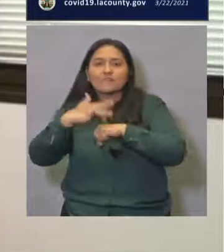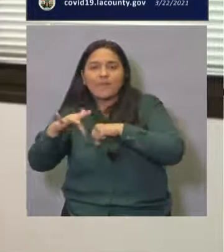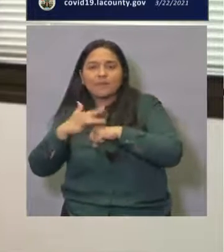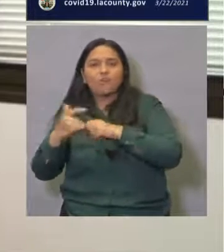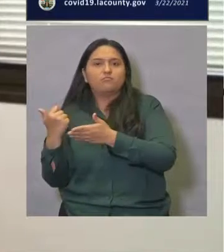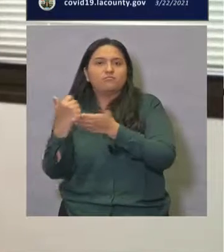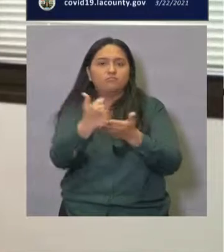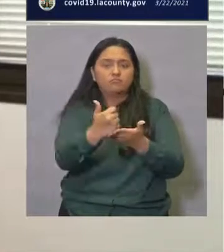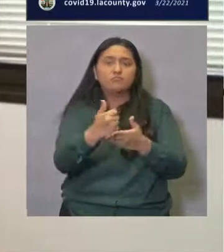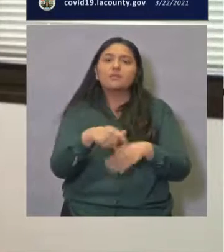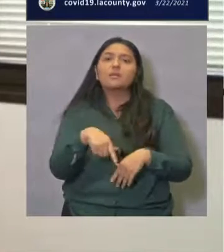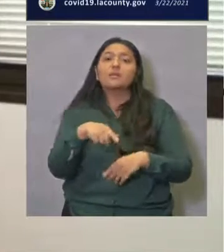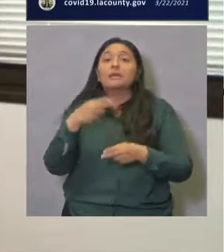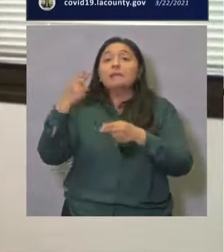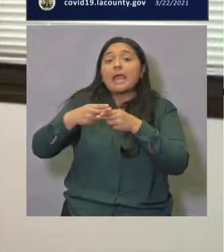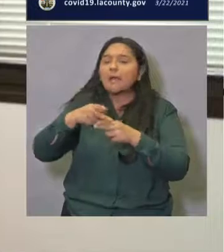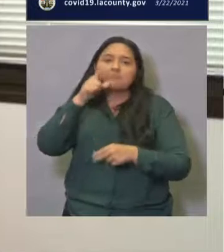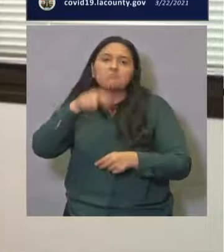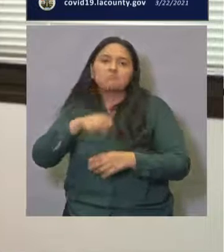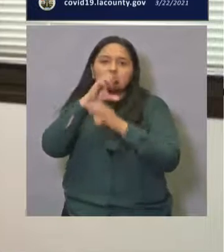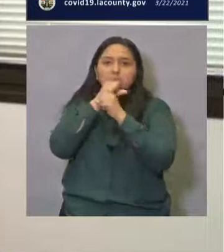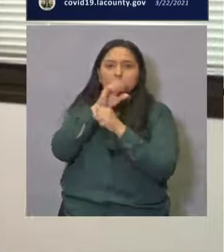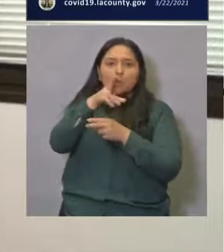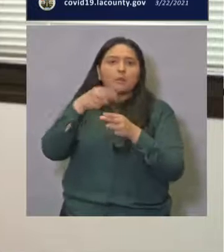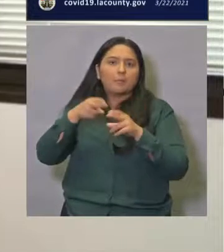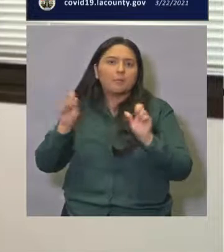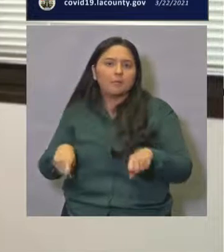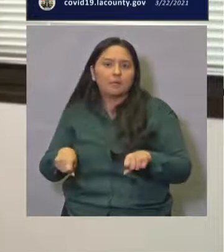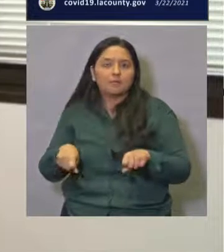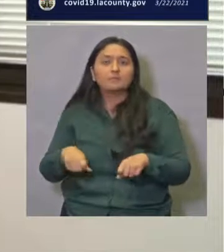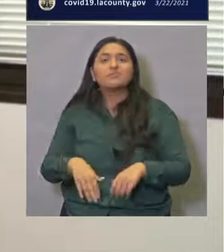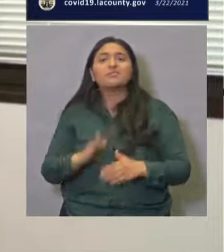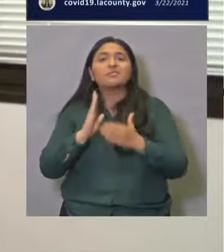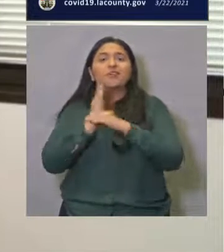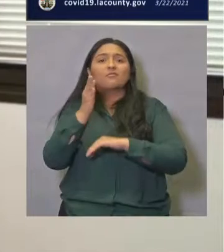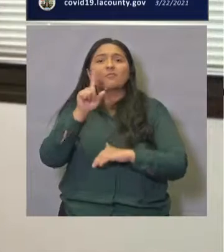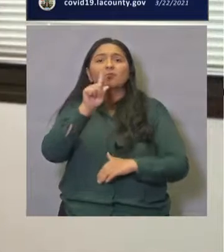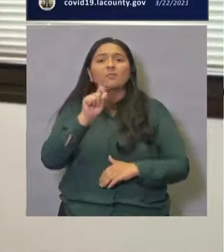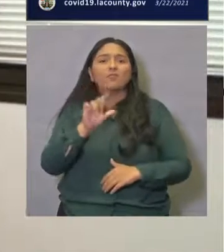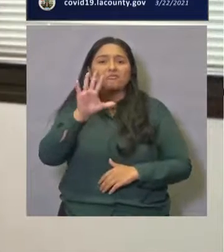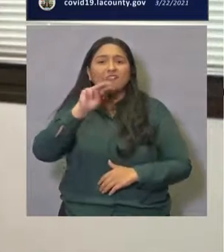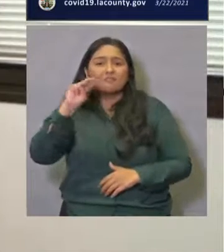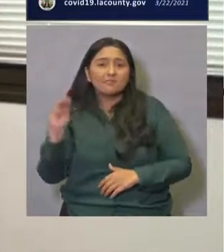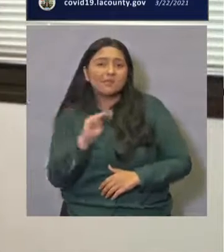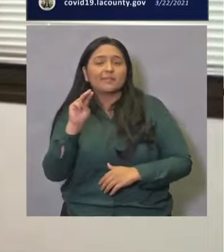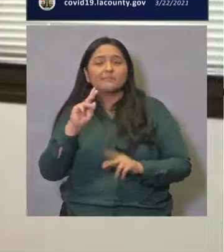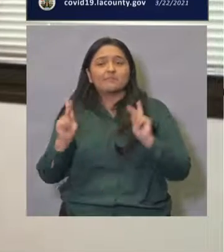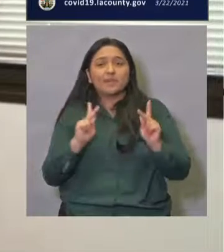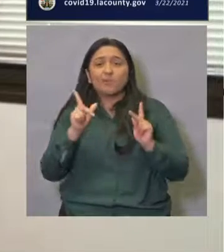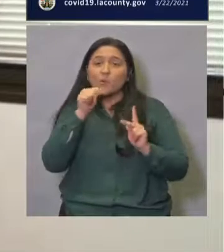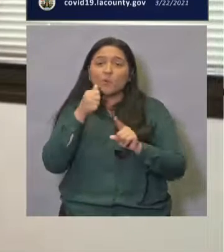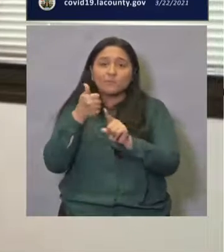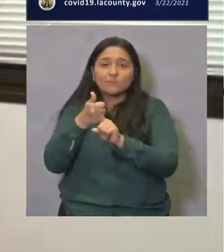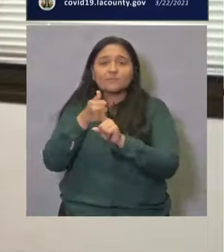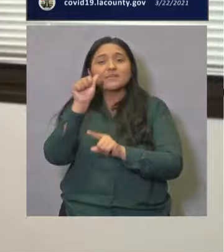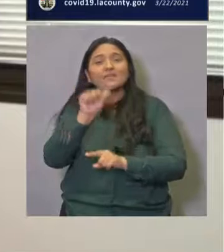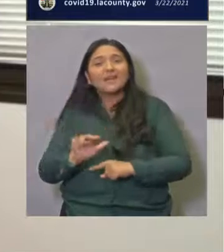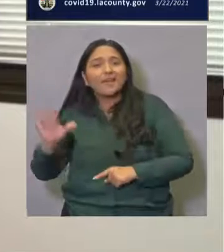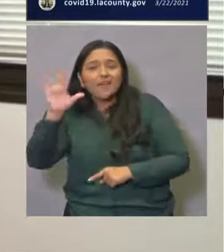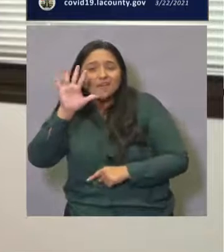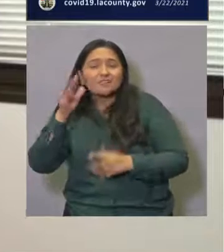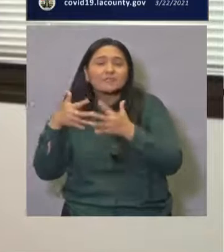hacerlo anónimamente. Hay más de 1.5 millones de personas de ascendencia asiática o isleños